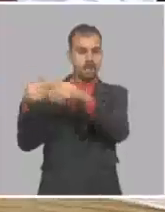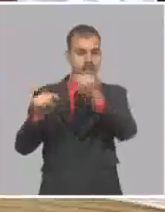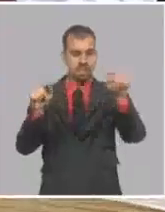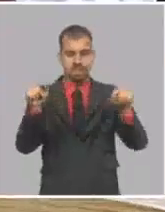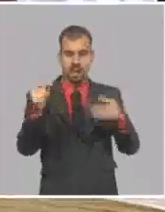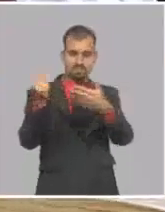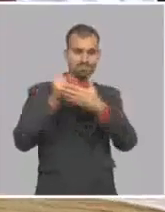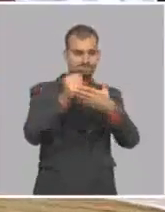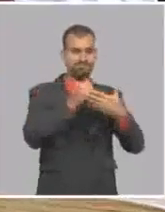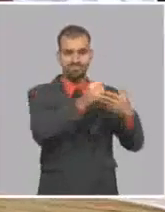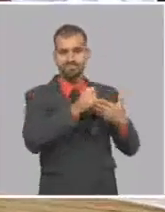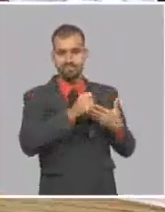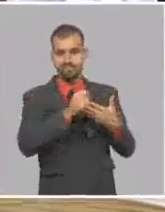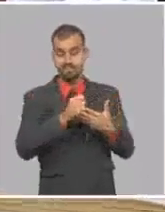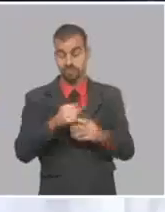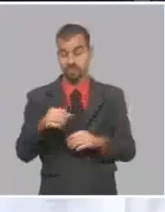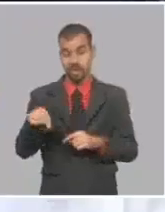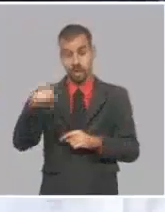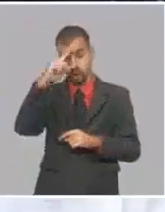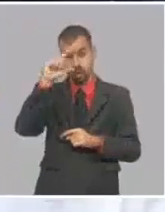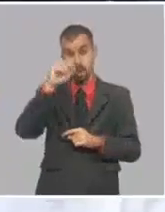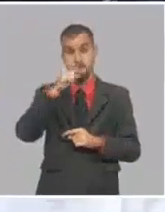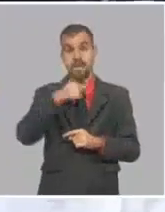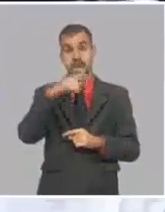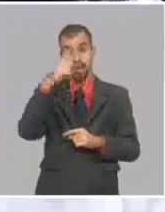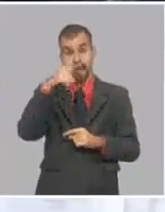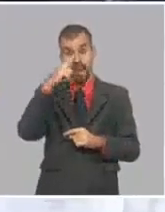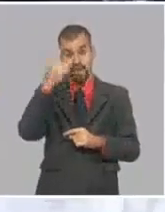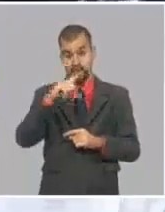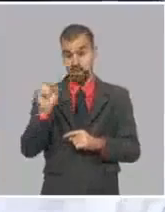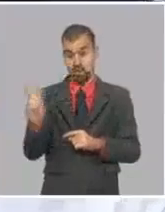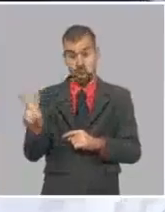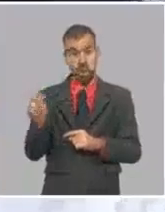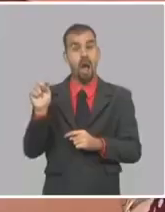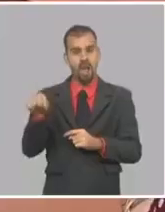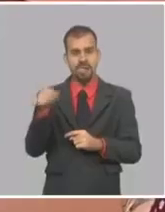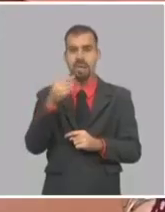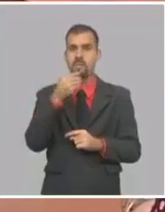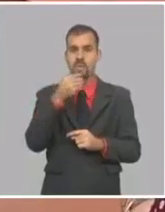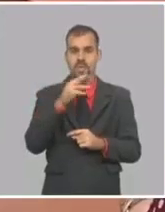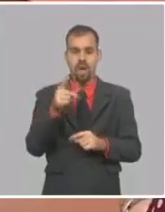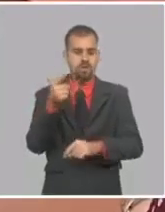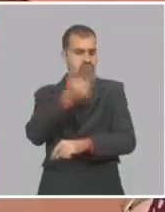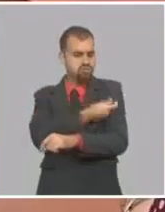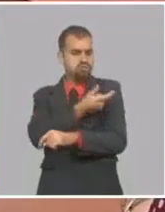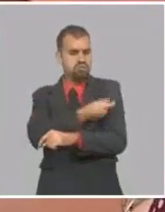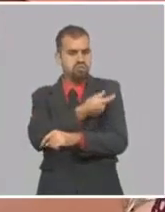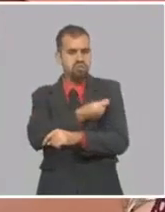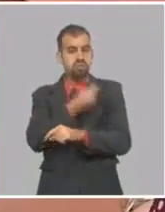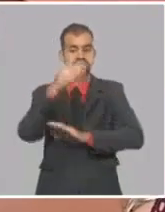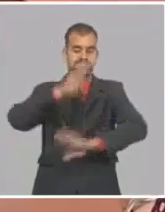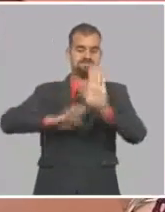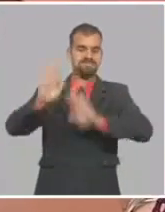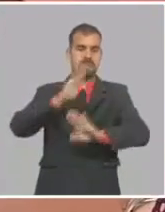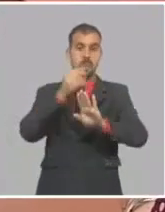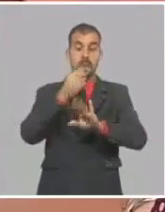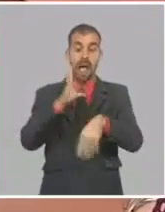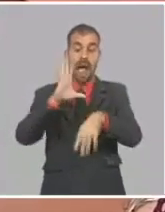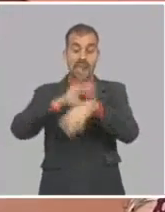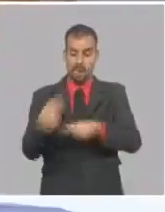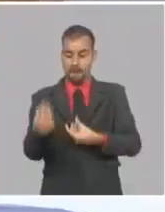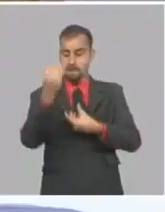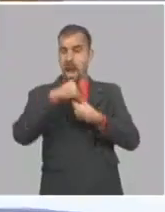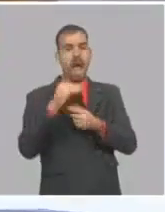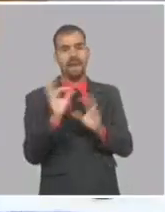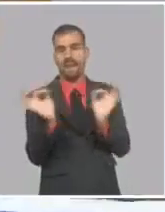instituciones. Con Soberana 2 se espera que la inmunidad alcance la mucosa del tracto respiratorio para evitar la entrada del virus